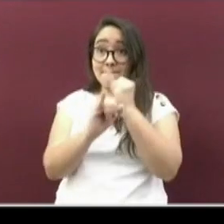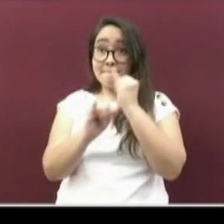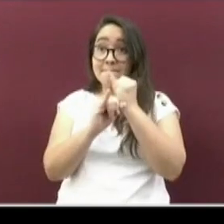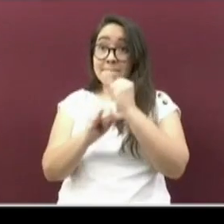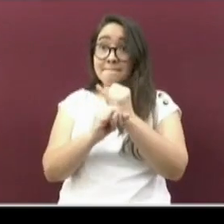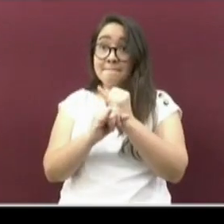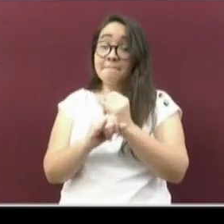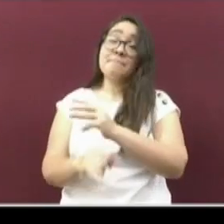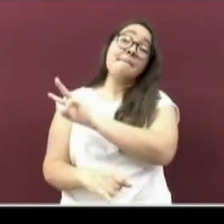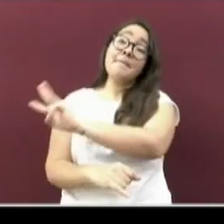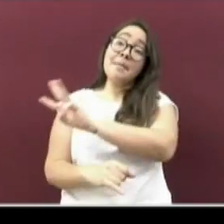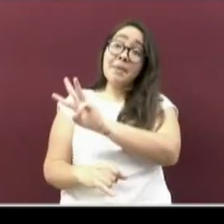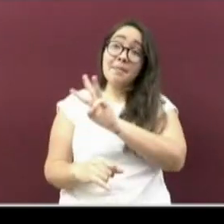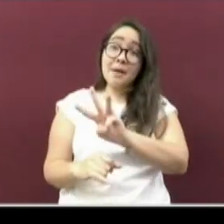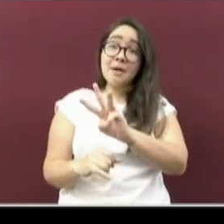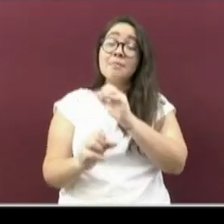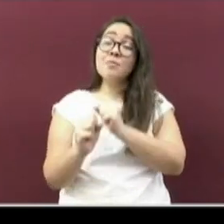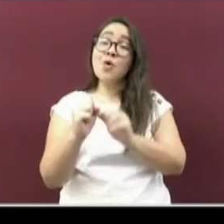la página